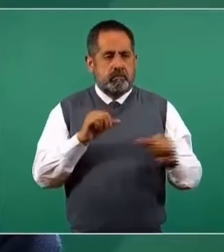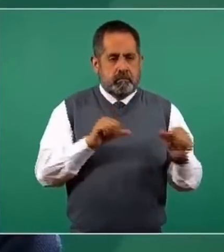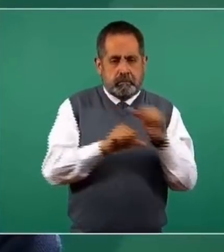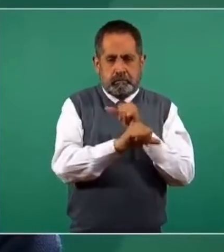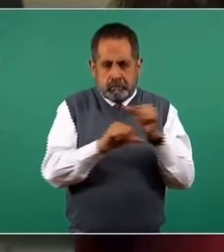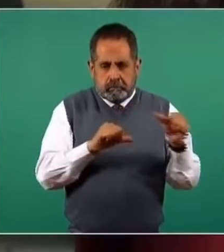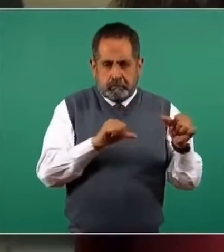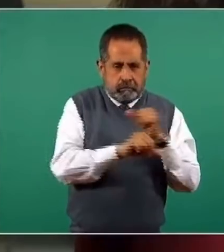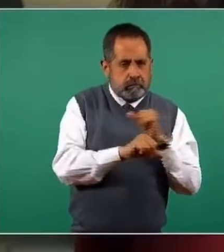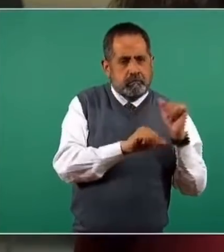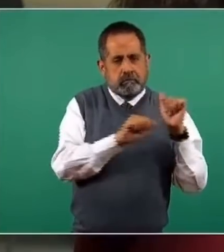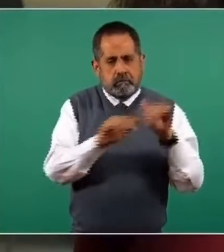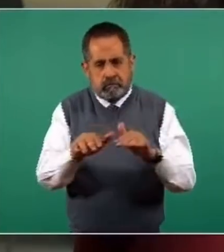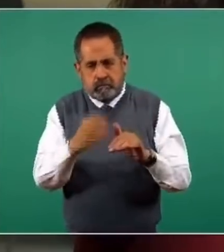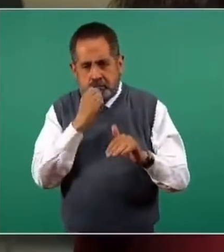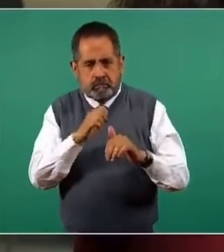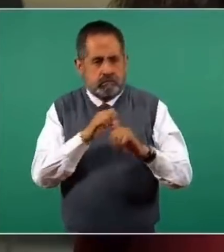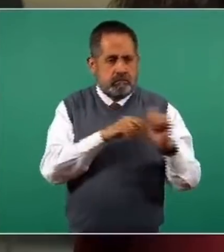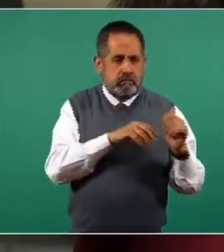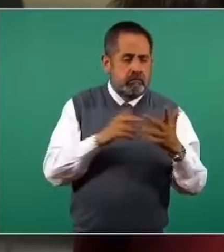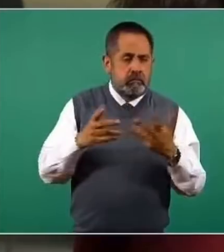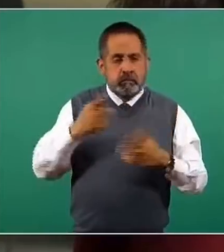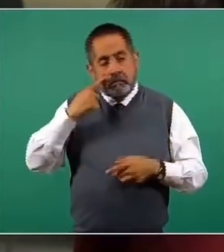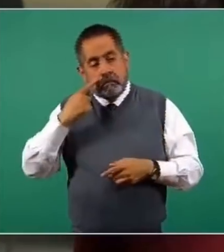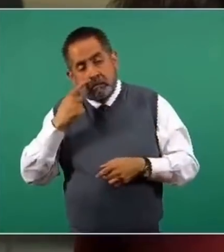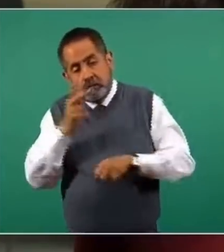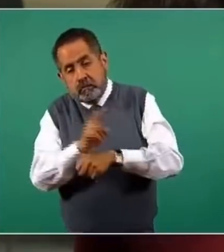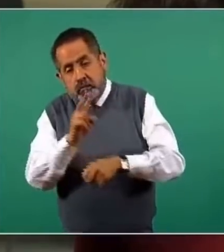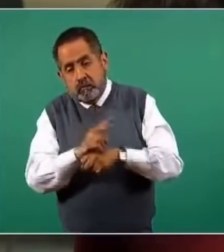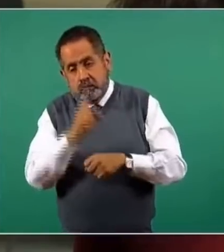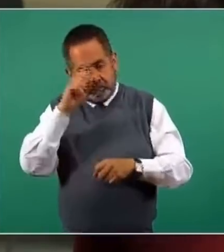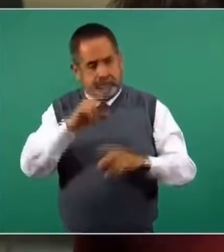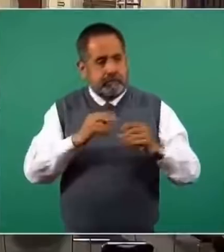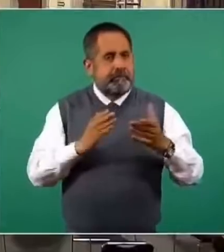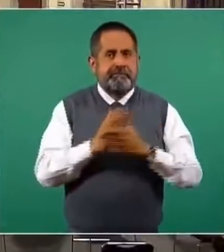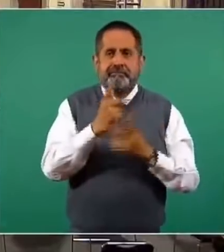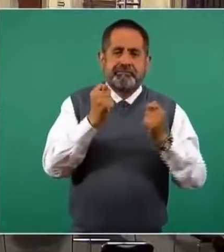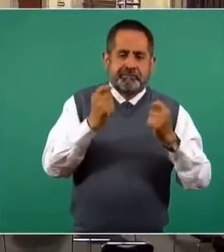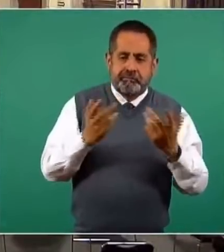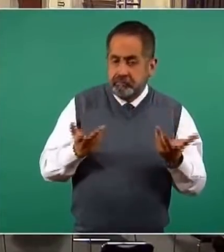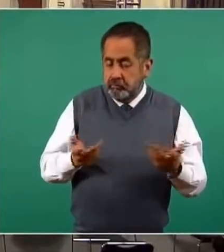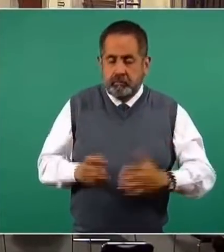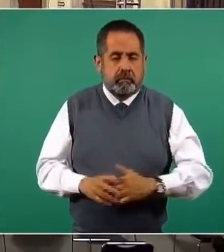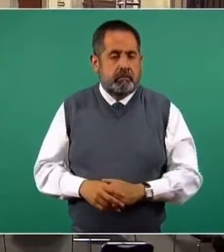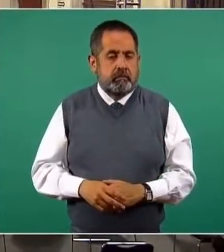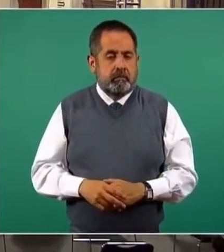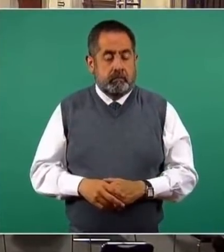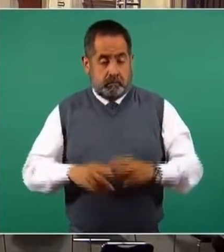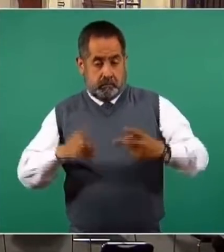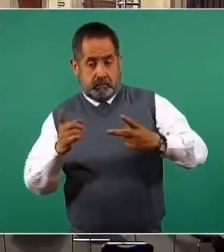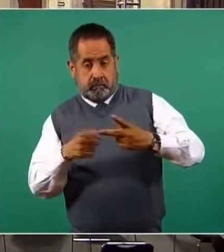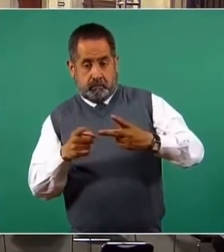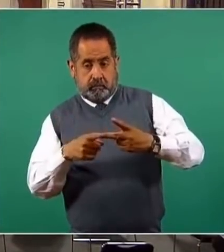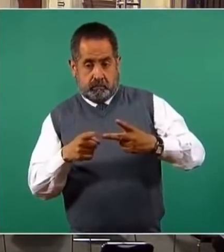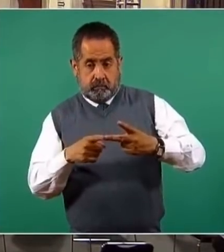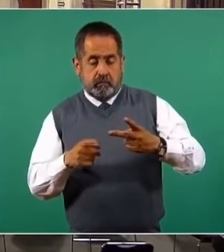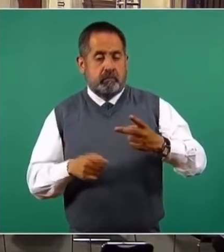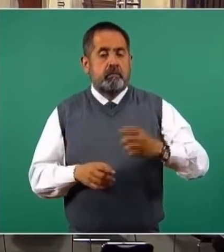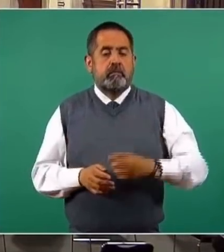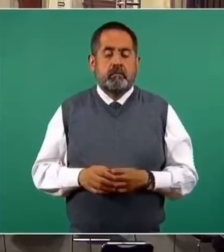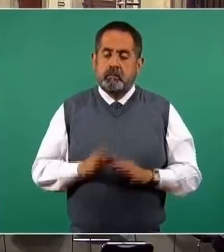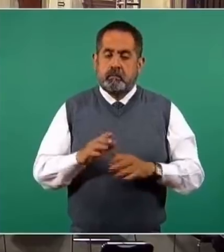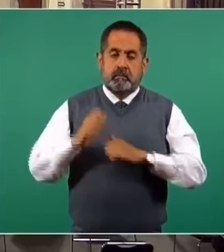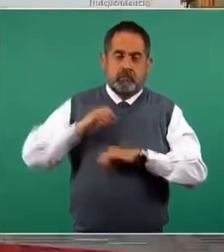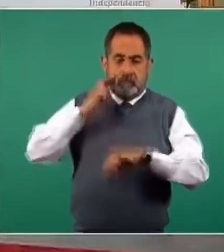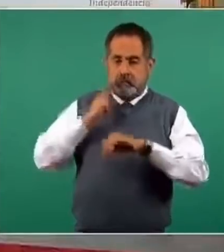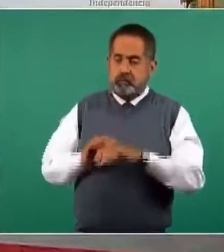habrá algún operativo para que haya escuelas que no rebasen estos topes. Nada más. Muchas gracias. Sobre lo segundo, esa es